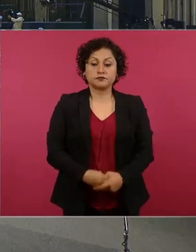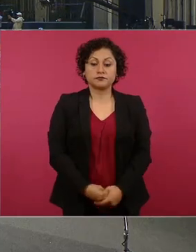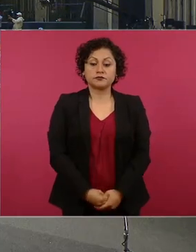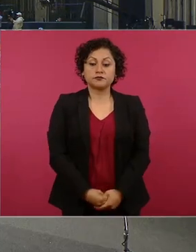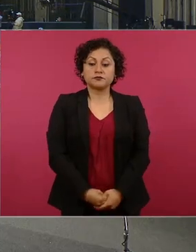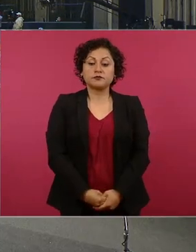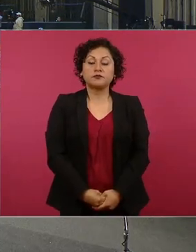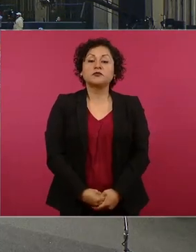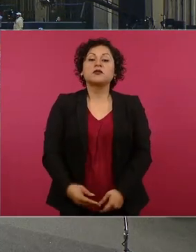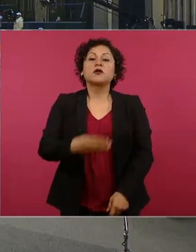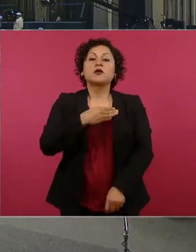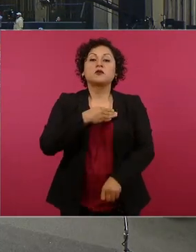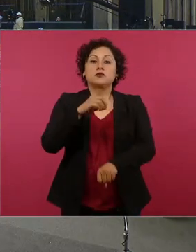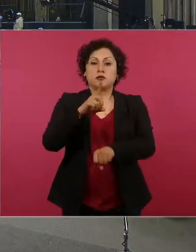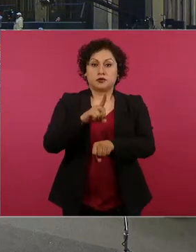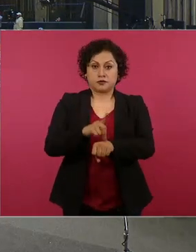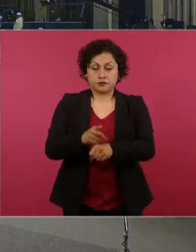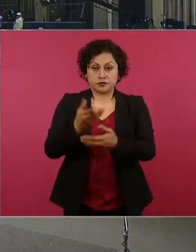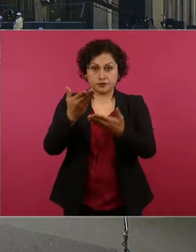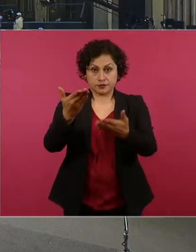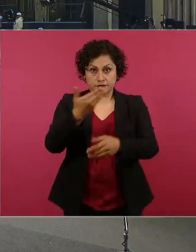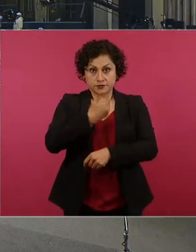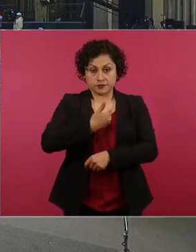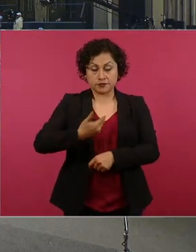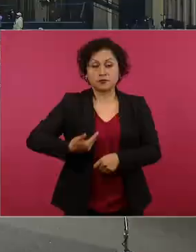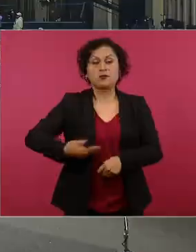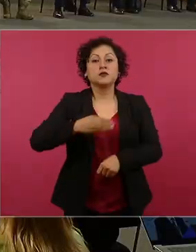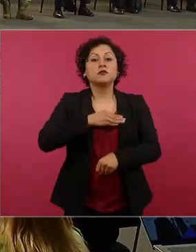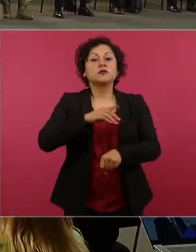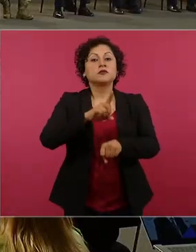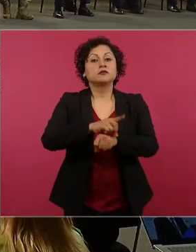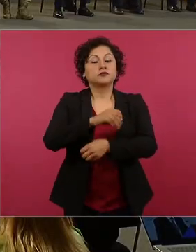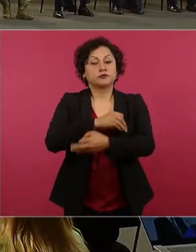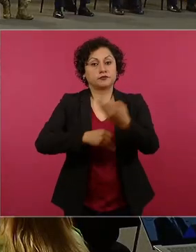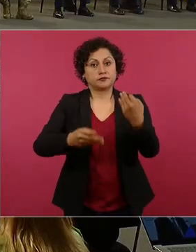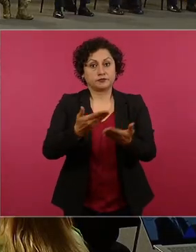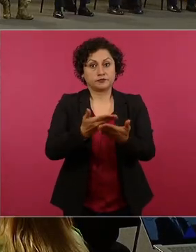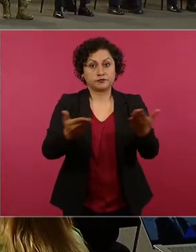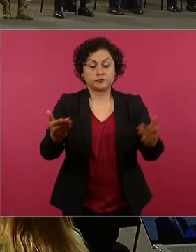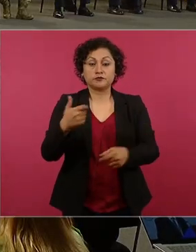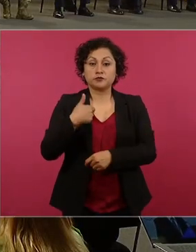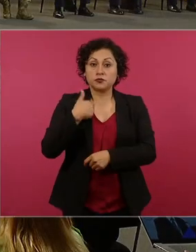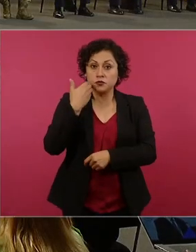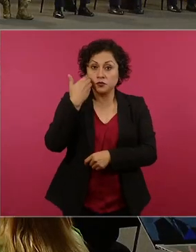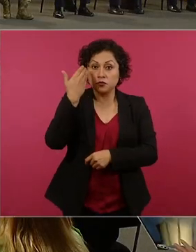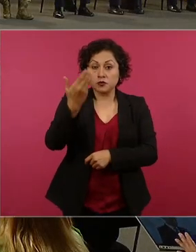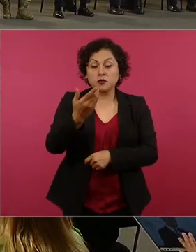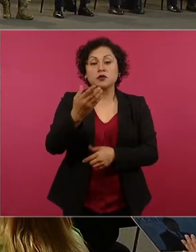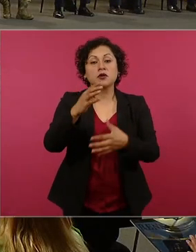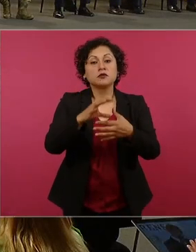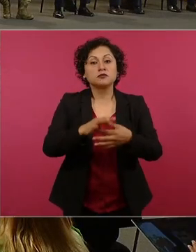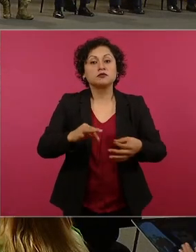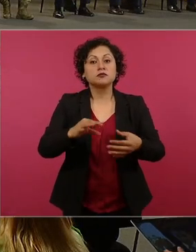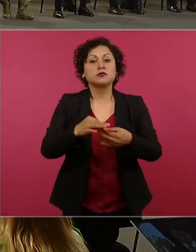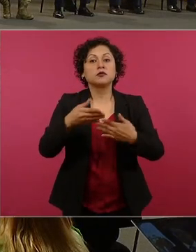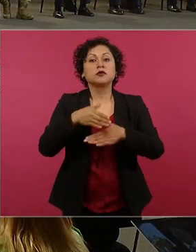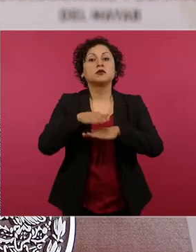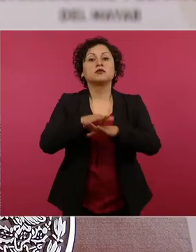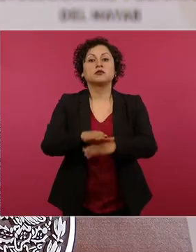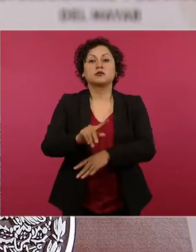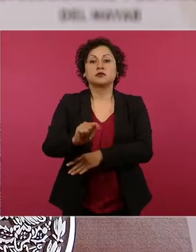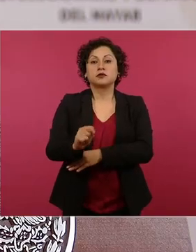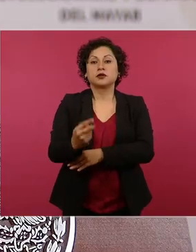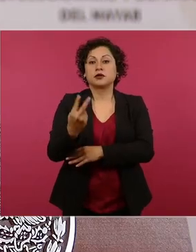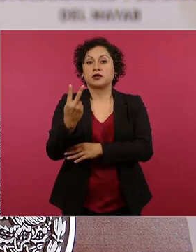Buenos días, señor presidente. Buenos días a todas, a todos. Quiero referirme a las obras realizadas en la Terminal 2 del